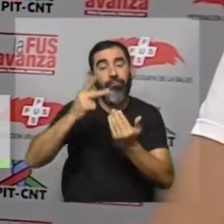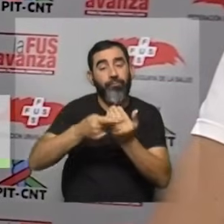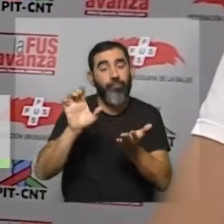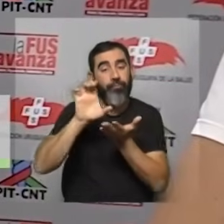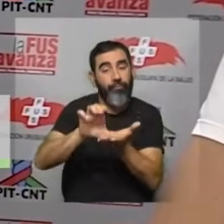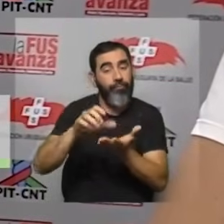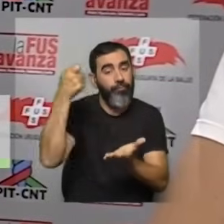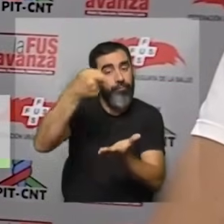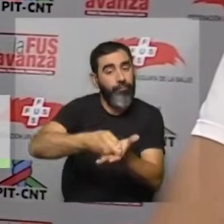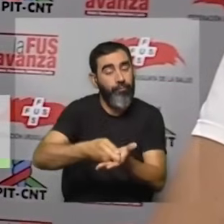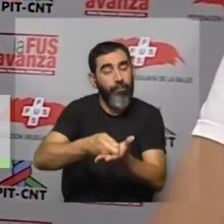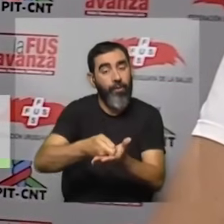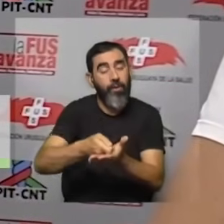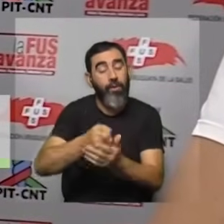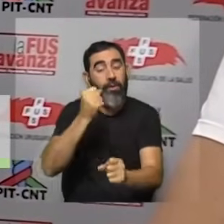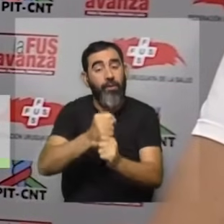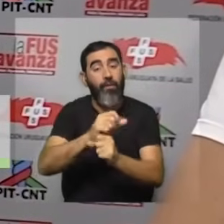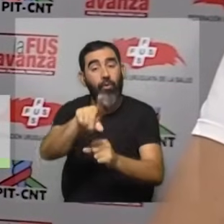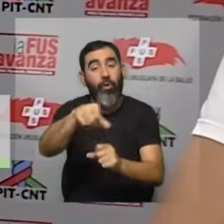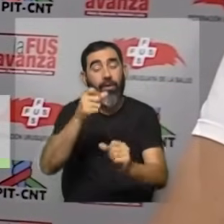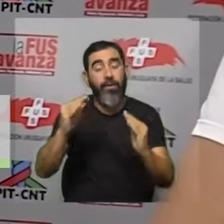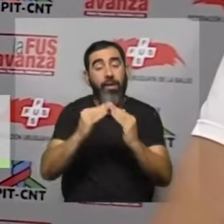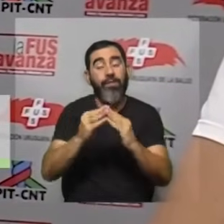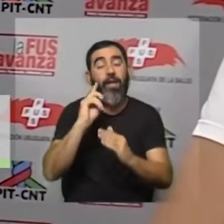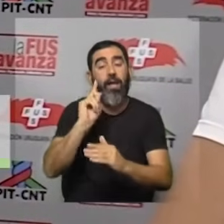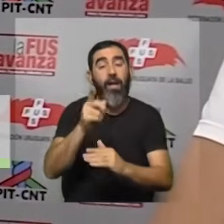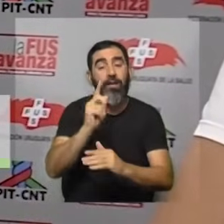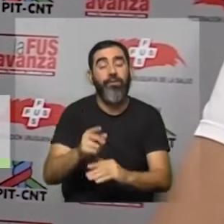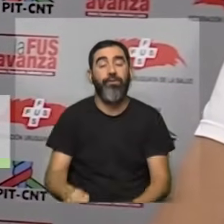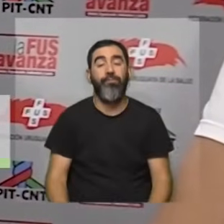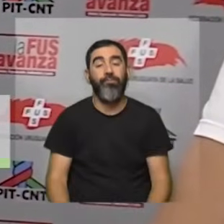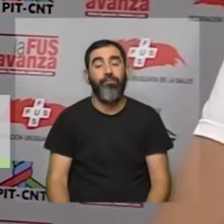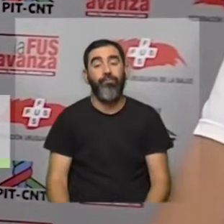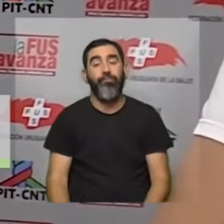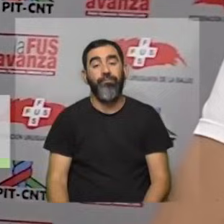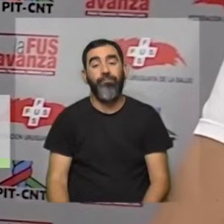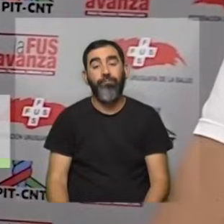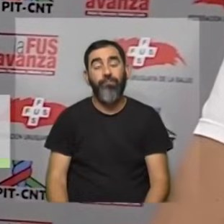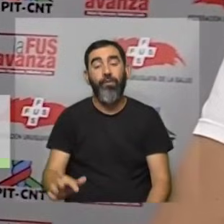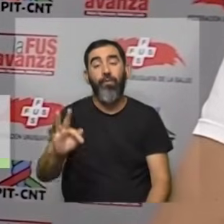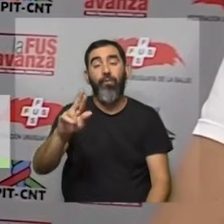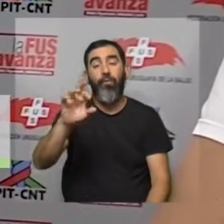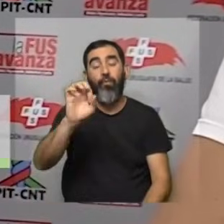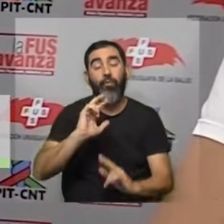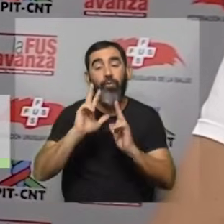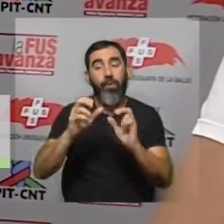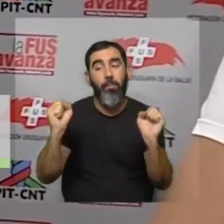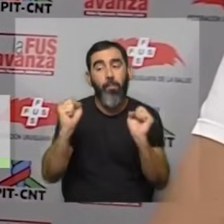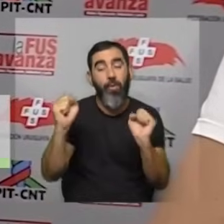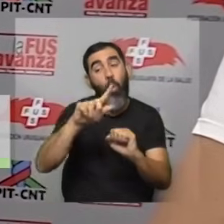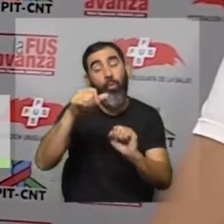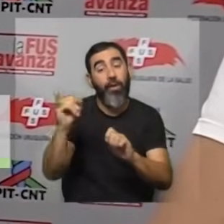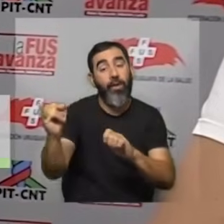que garantizaba los créditos laborales de los extrabajadores de Casa de Galicia. Desde la FUS expresaron temor que